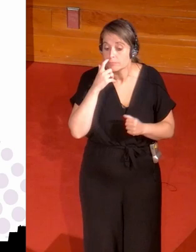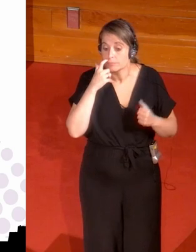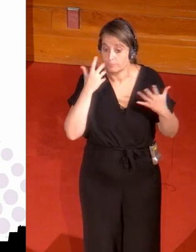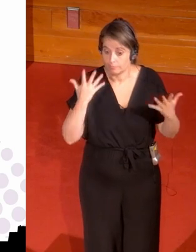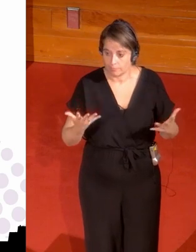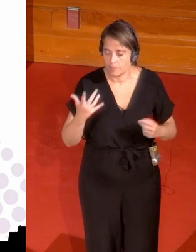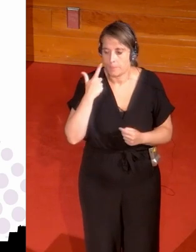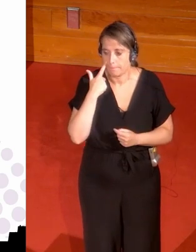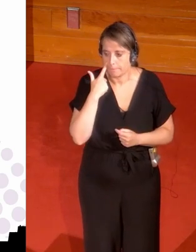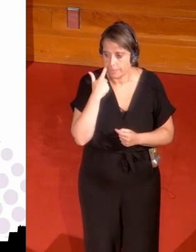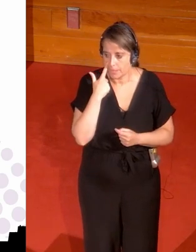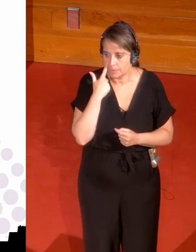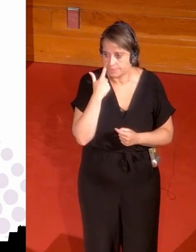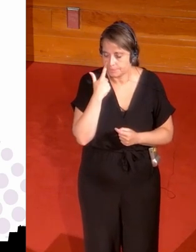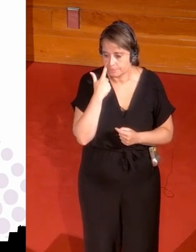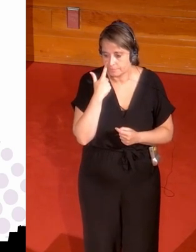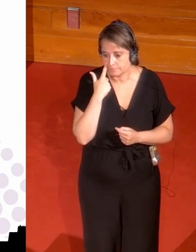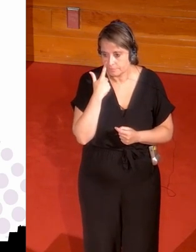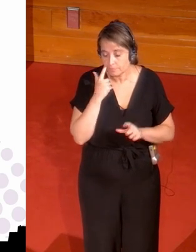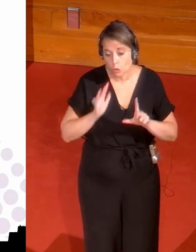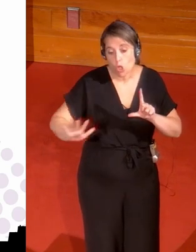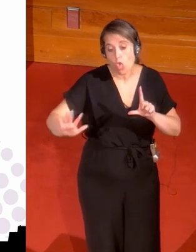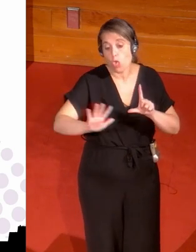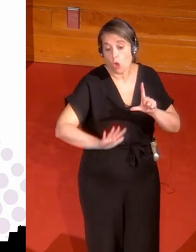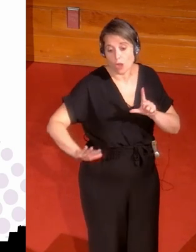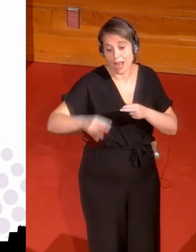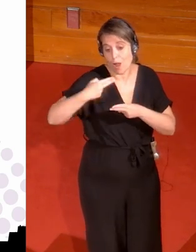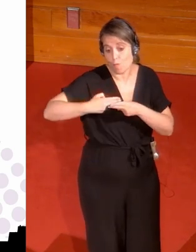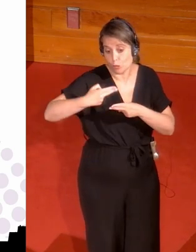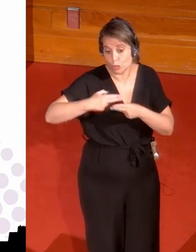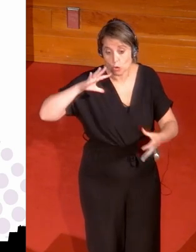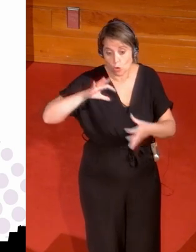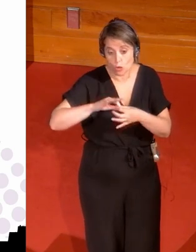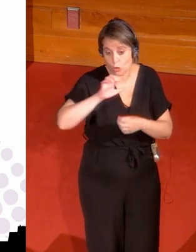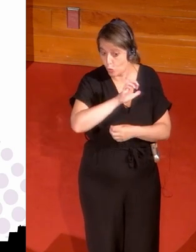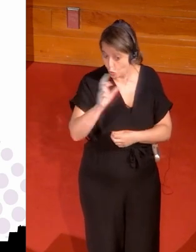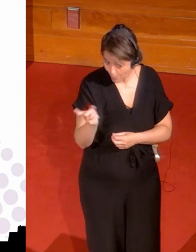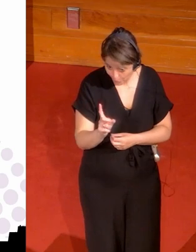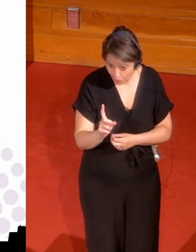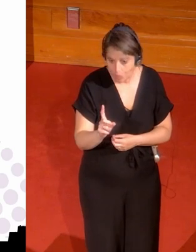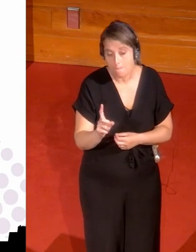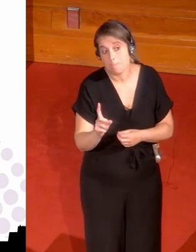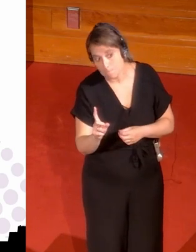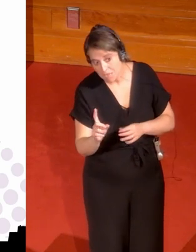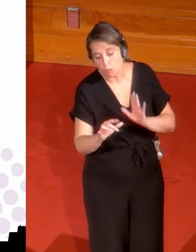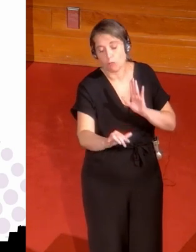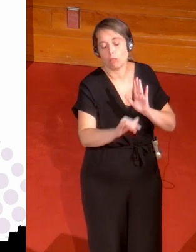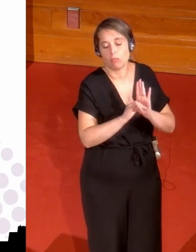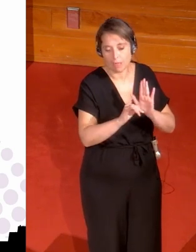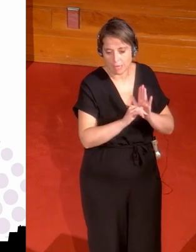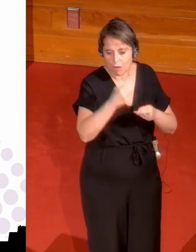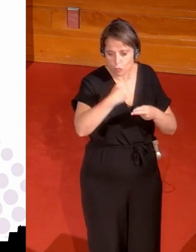con eso otra zona que no es fronteriza con la Unión Europea pero que está muy cerca